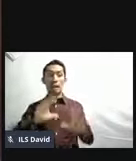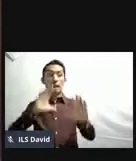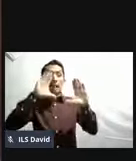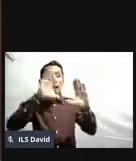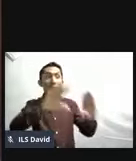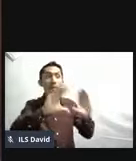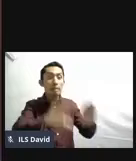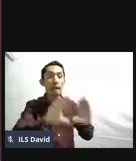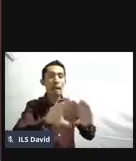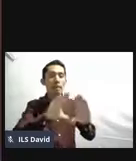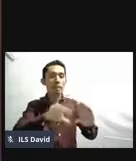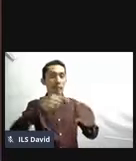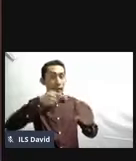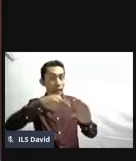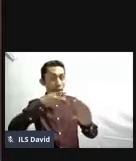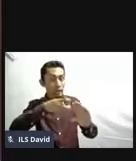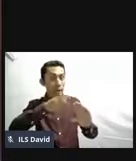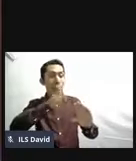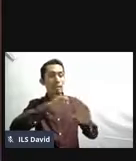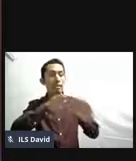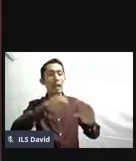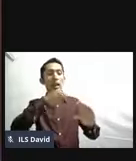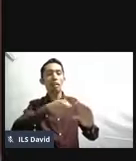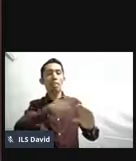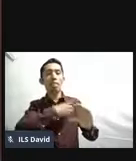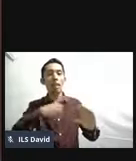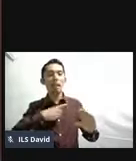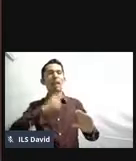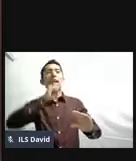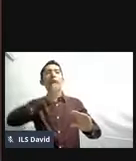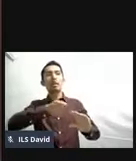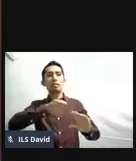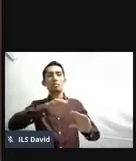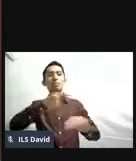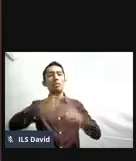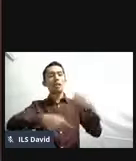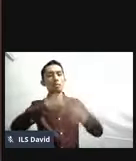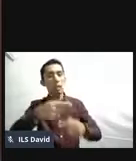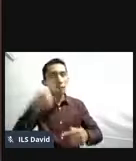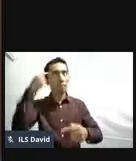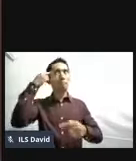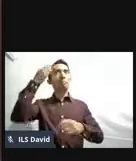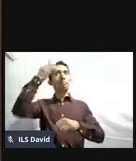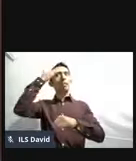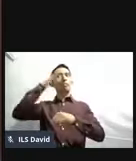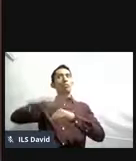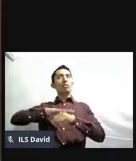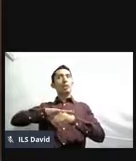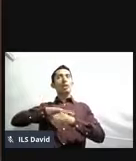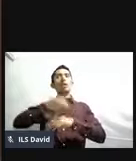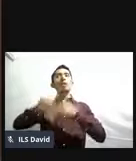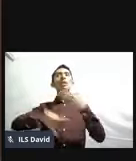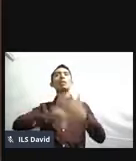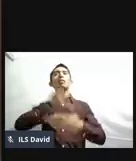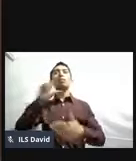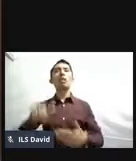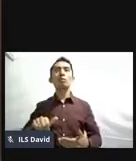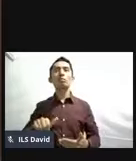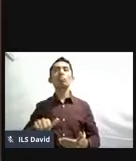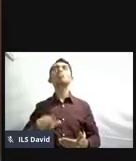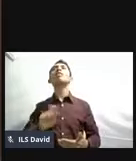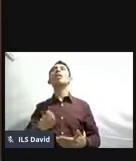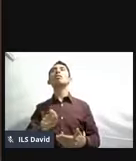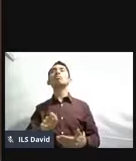niños y las niñas tiendan a la memorización, tiendan a la meritocracia y nada más lo único que les